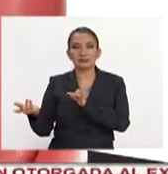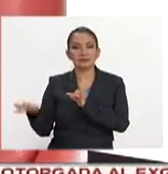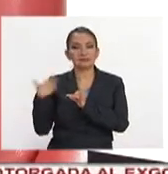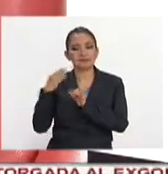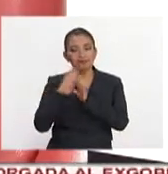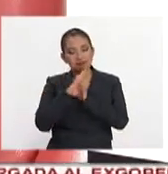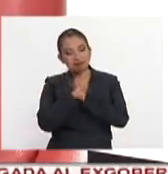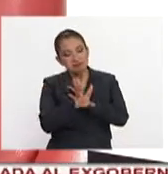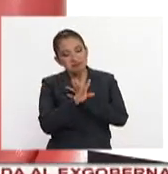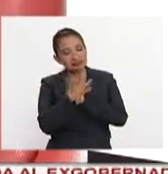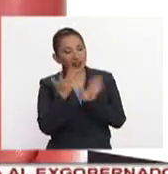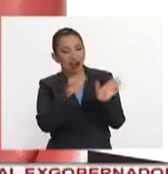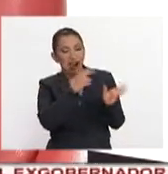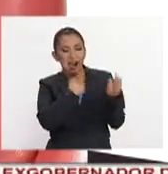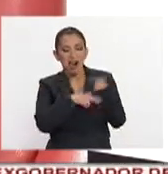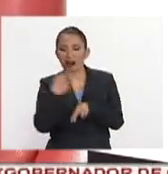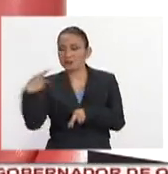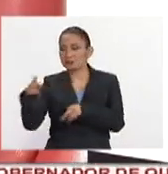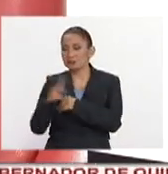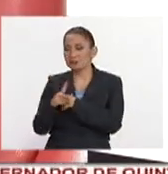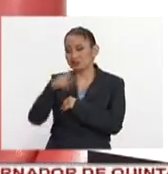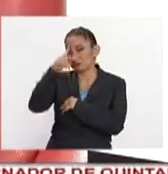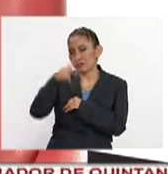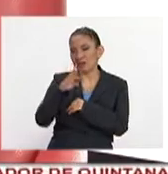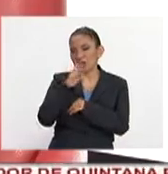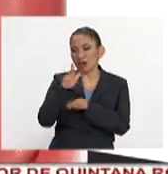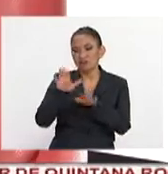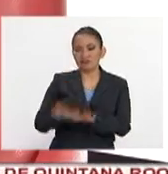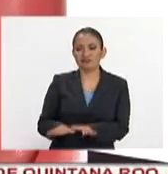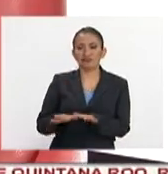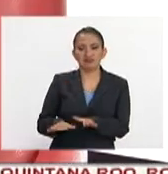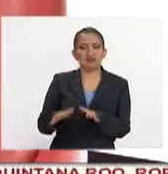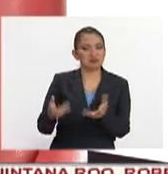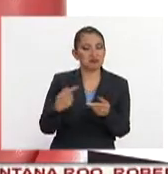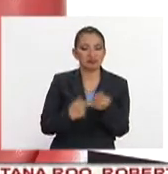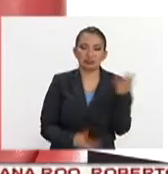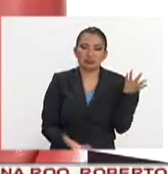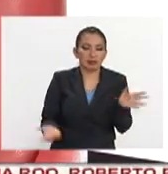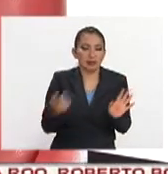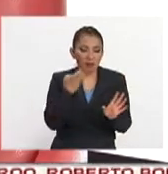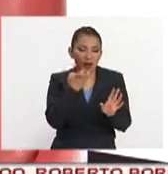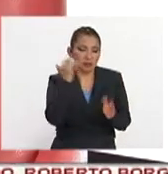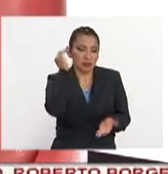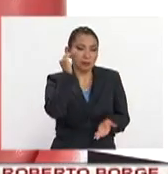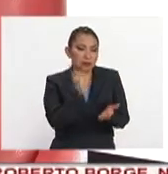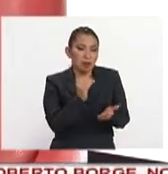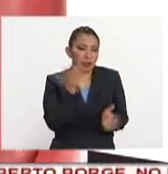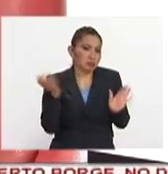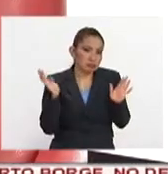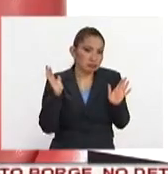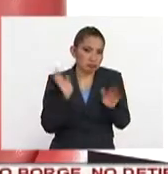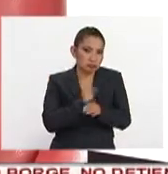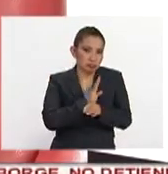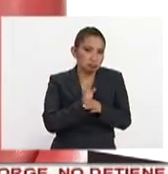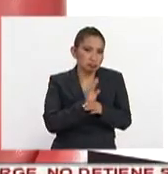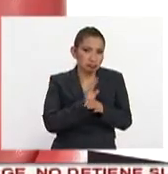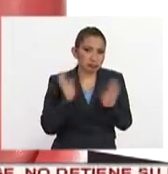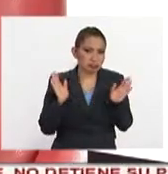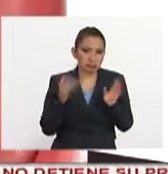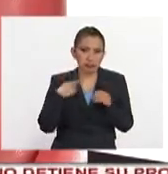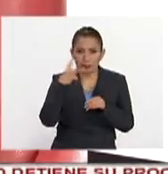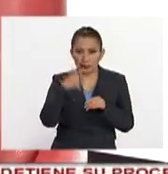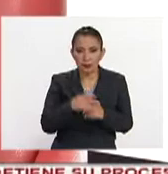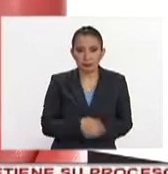los migrantes han decidido regresar a su país, etcétera, etcétera, etcétera. Entonces, en ese sentido, pues nos ha beneficiado